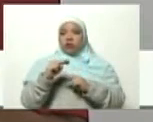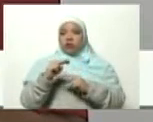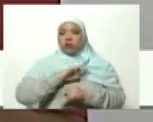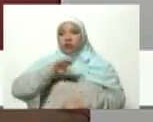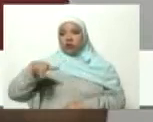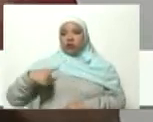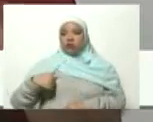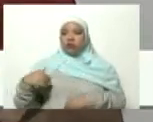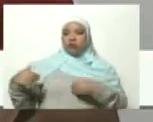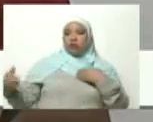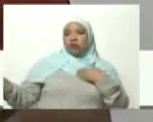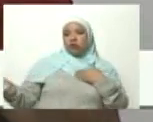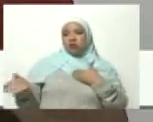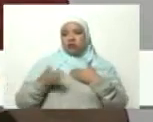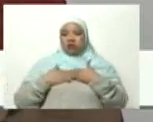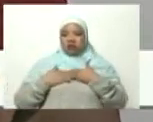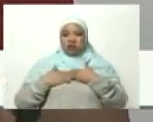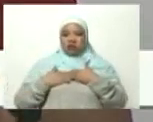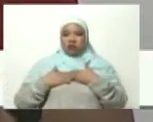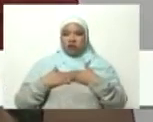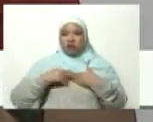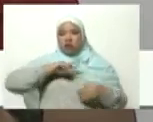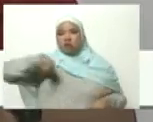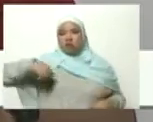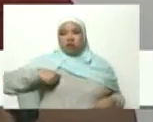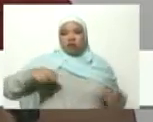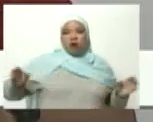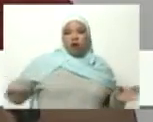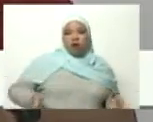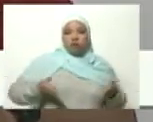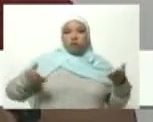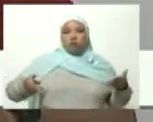por el bloqueo que ellos han promovido contra nuestro país?